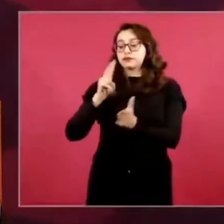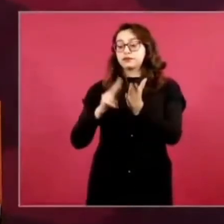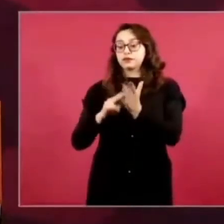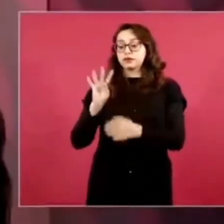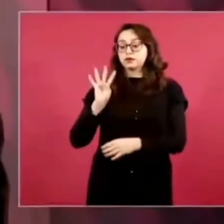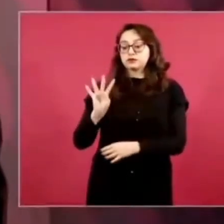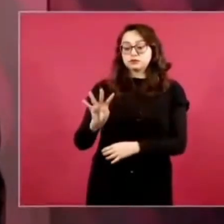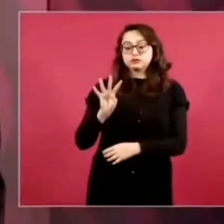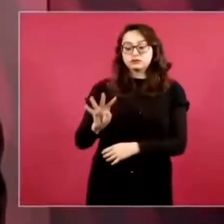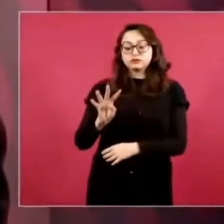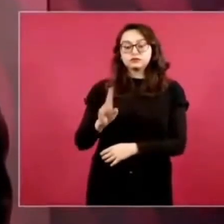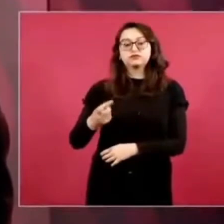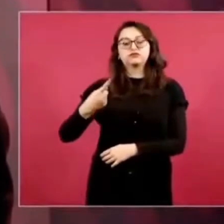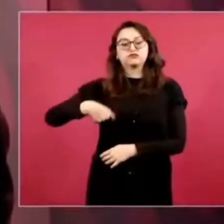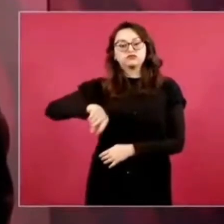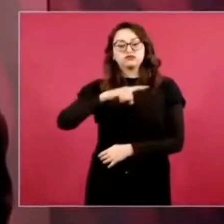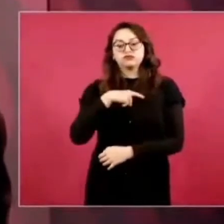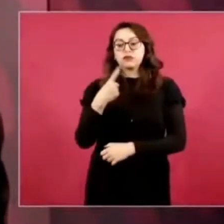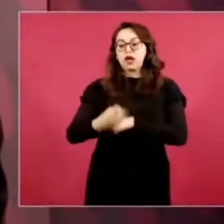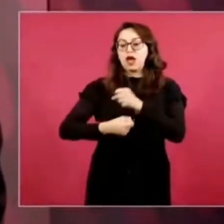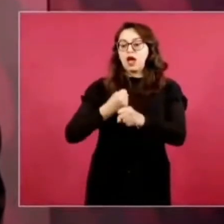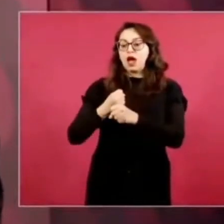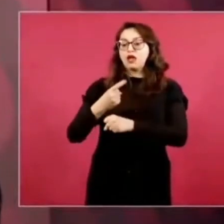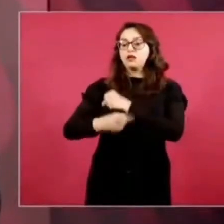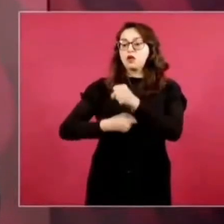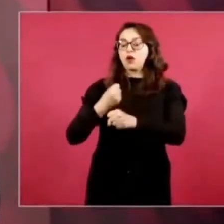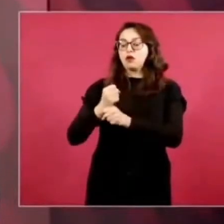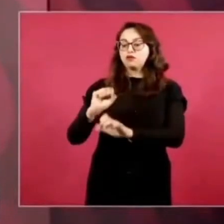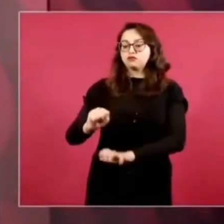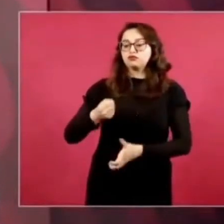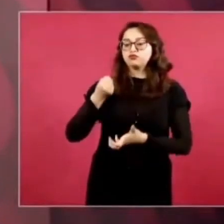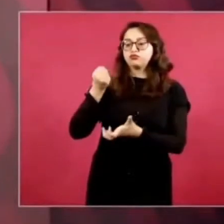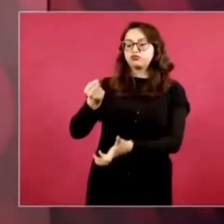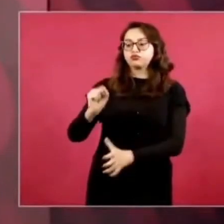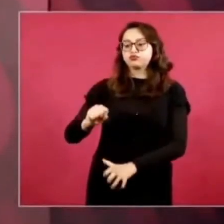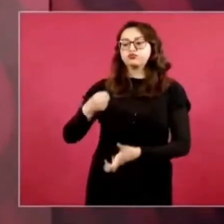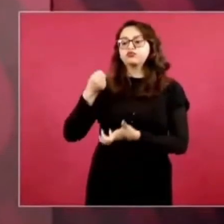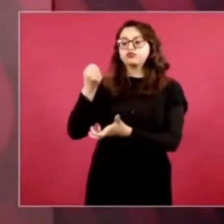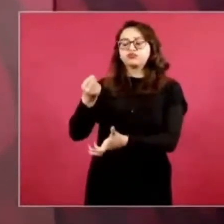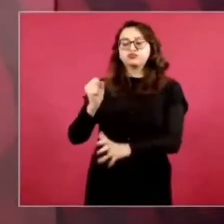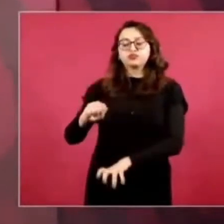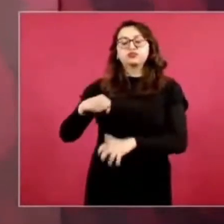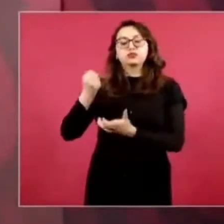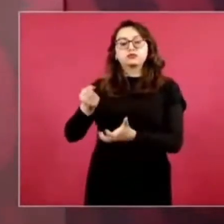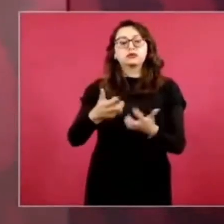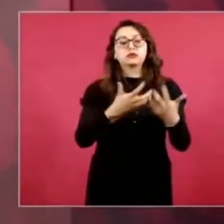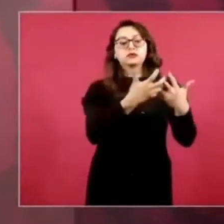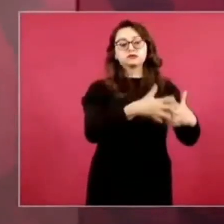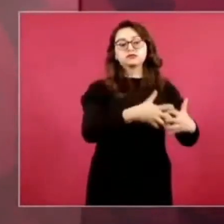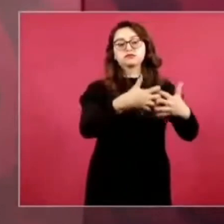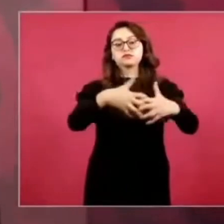invirtiendo año con año en hacer refinerías que nos dejaron,